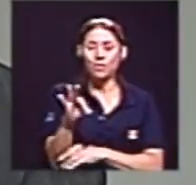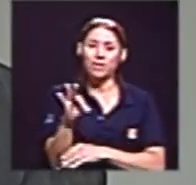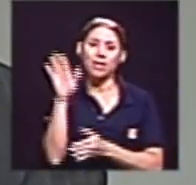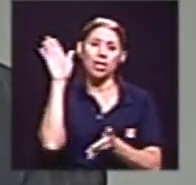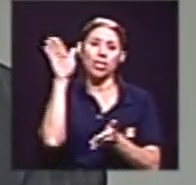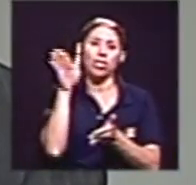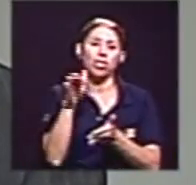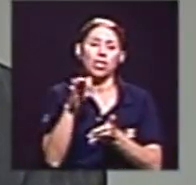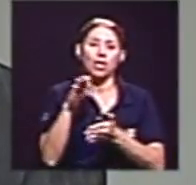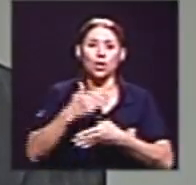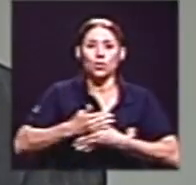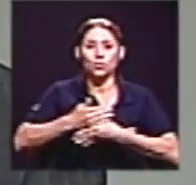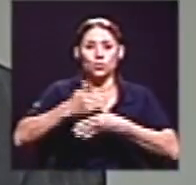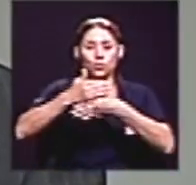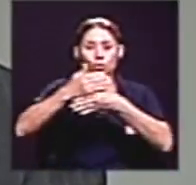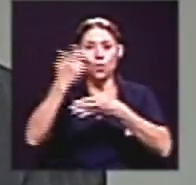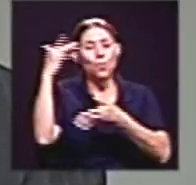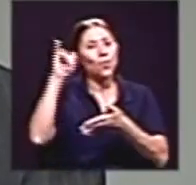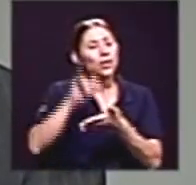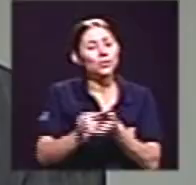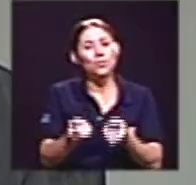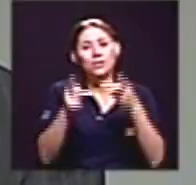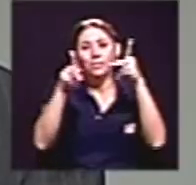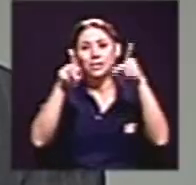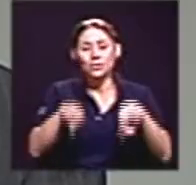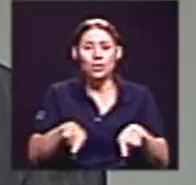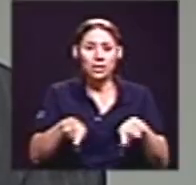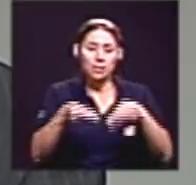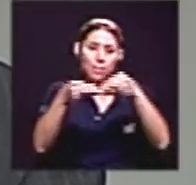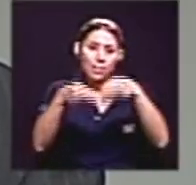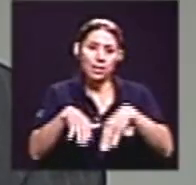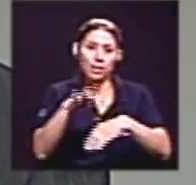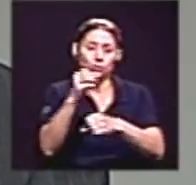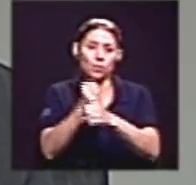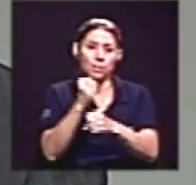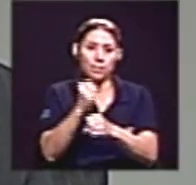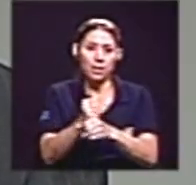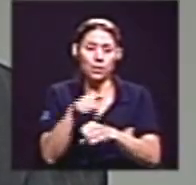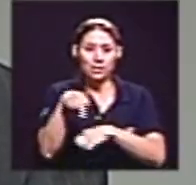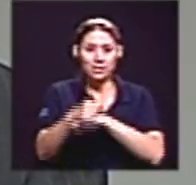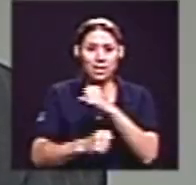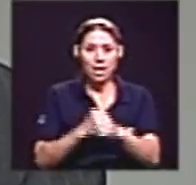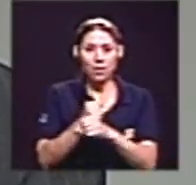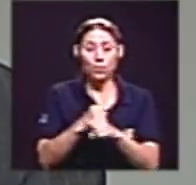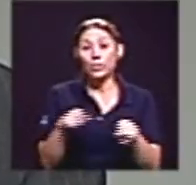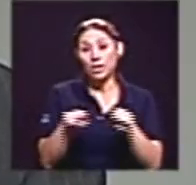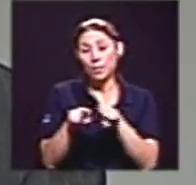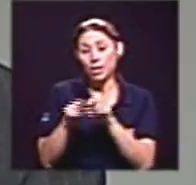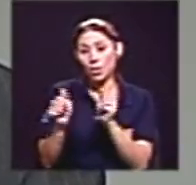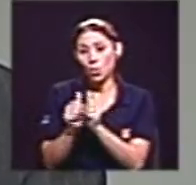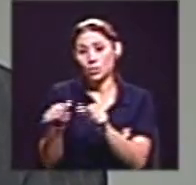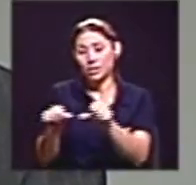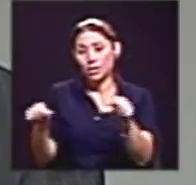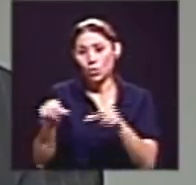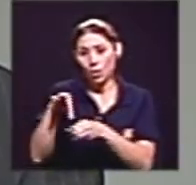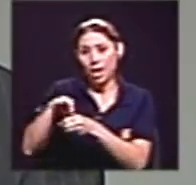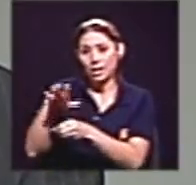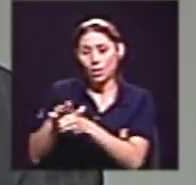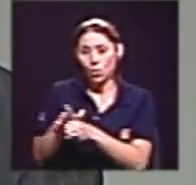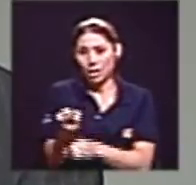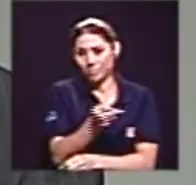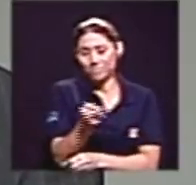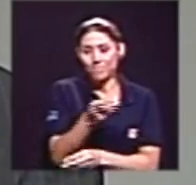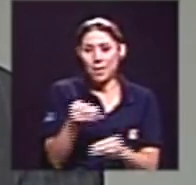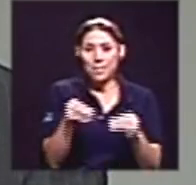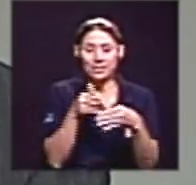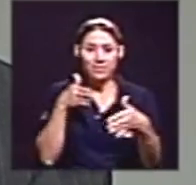factores que explican la pérdida de empleos en el sector privado en este año, junto con el sector agrícola. Es decir, fueron los dos sectores que más se vieron afectados en